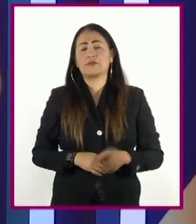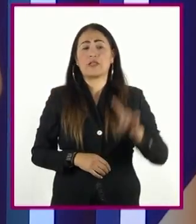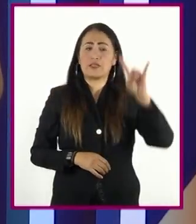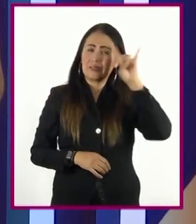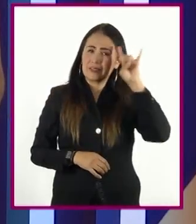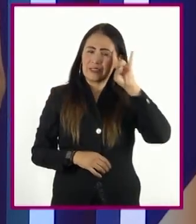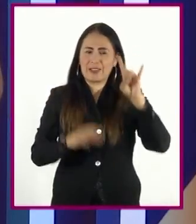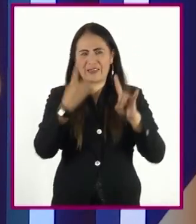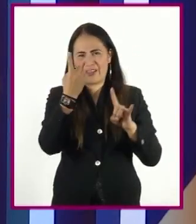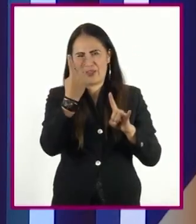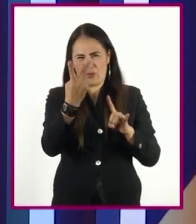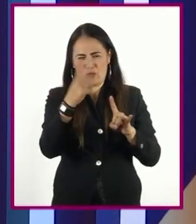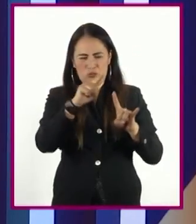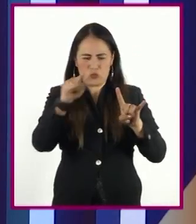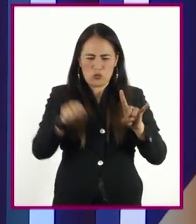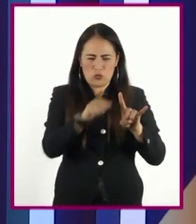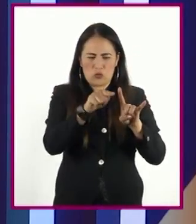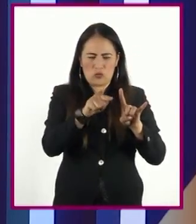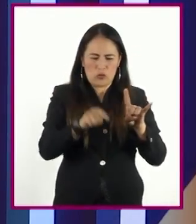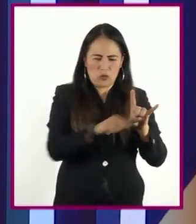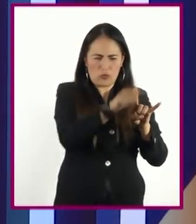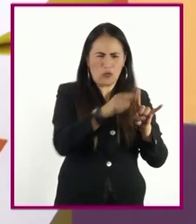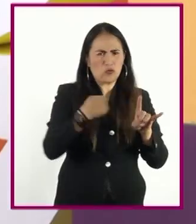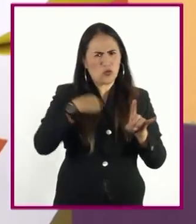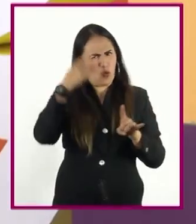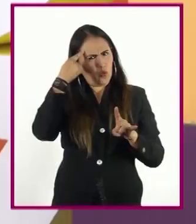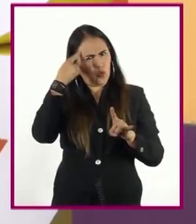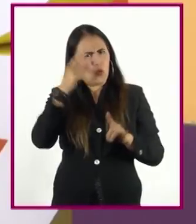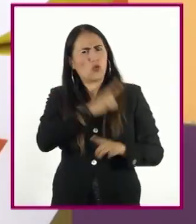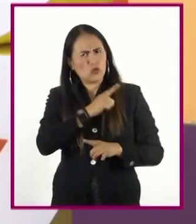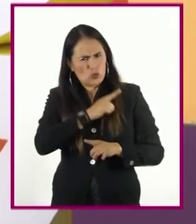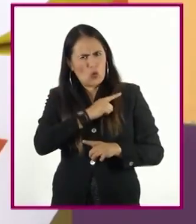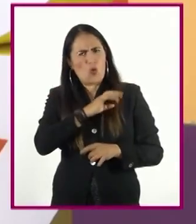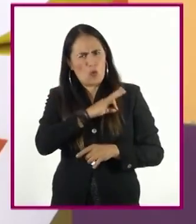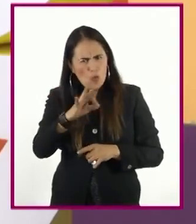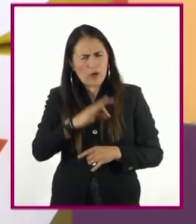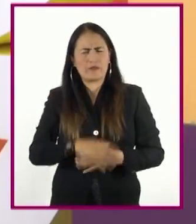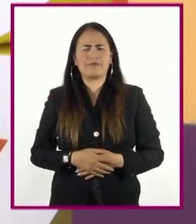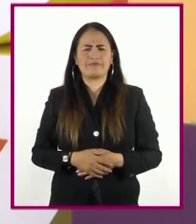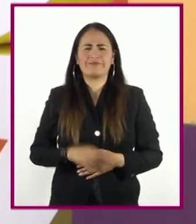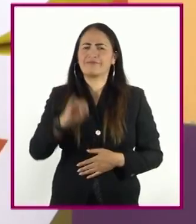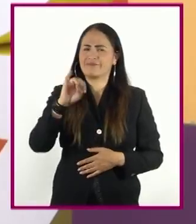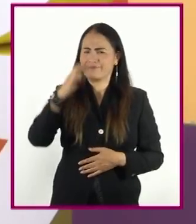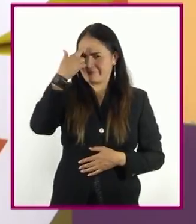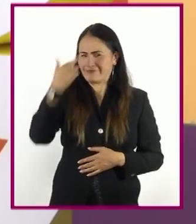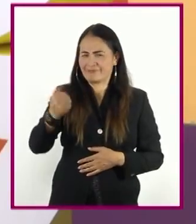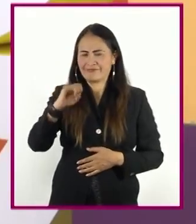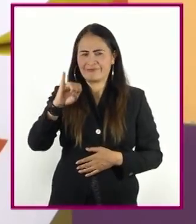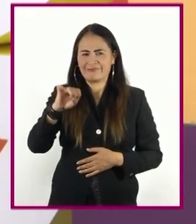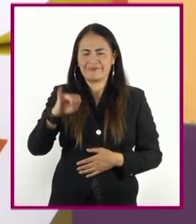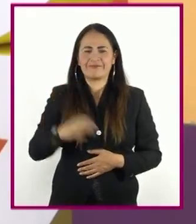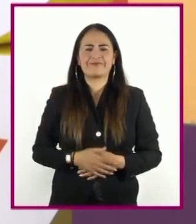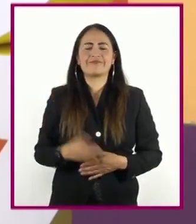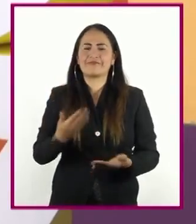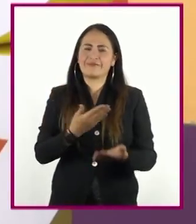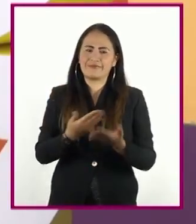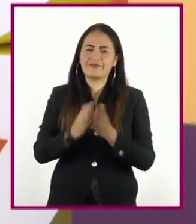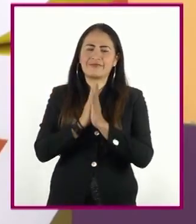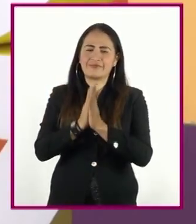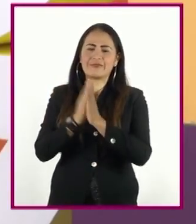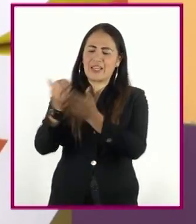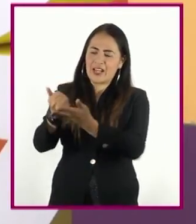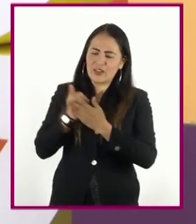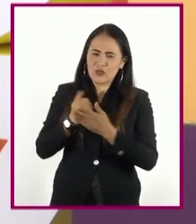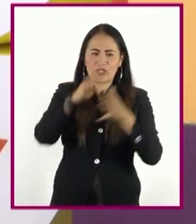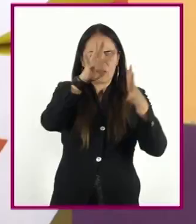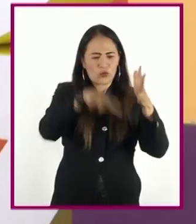a la izquierda. Y eso puedo hacerlo mentalmente. Así es, Daniel. Lo que planteas es correcto. Por favor, ayúdanos a